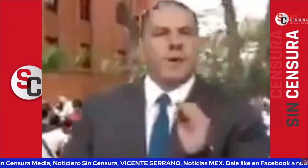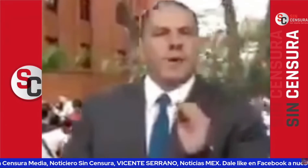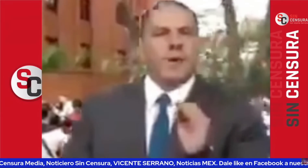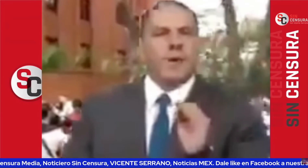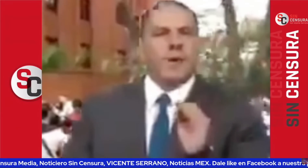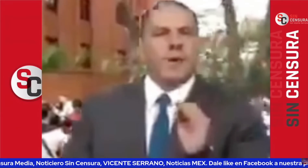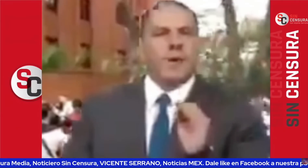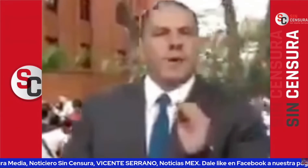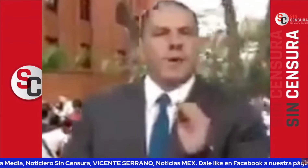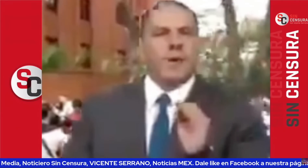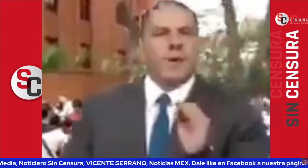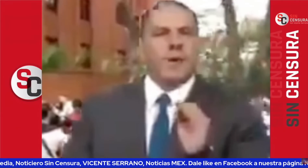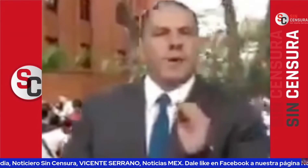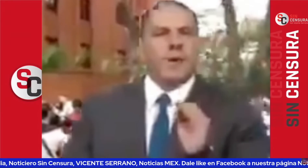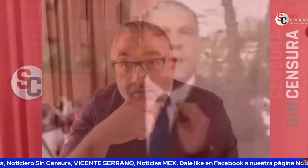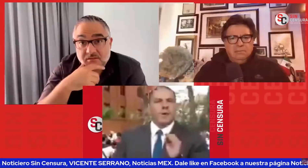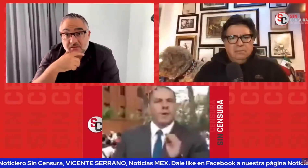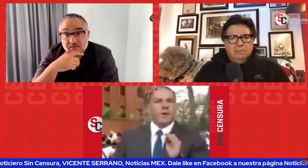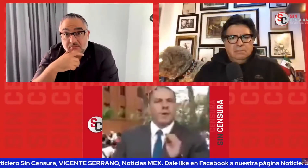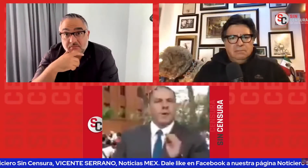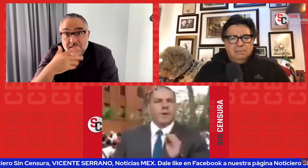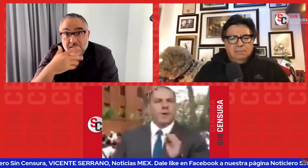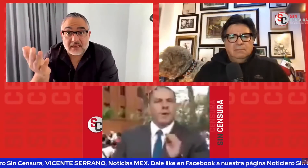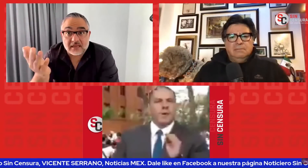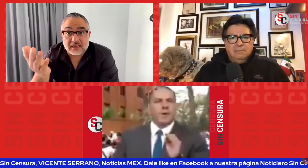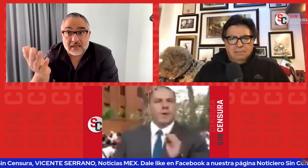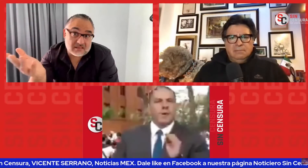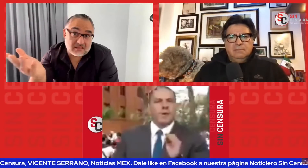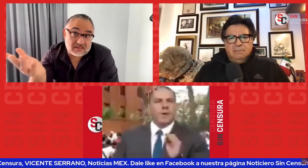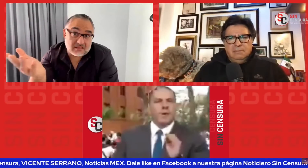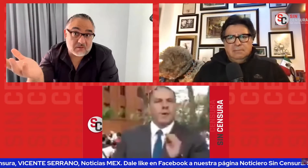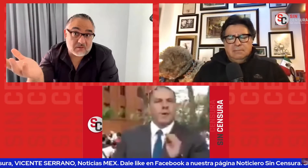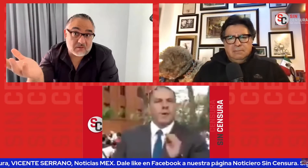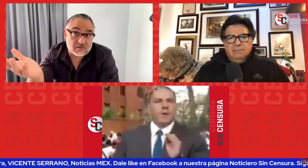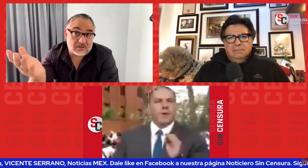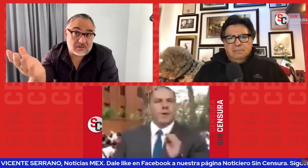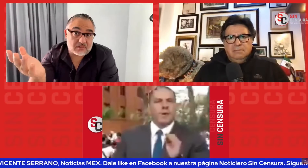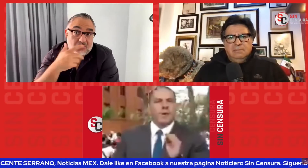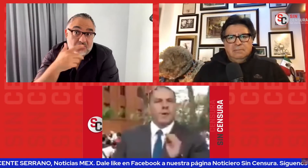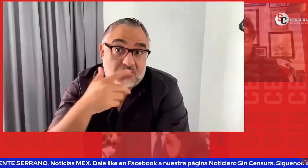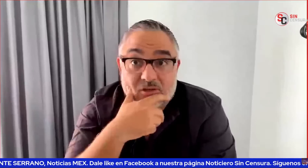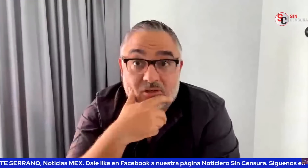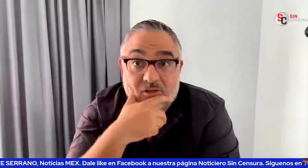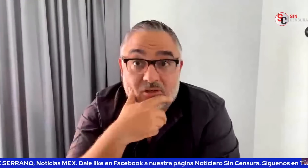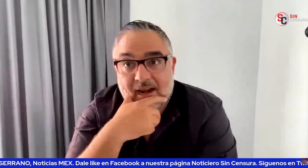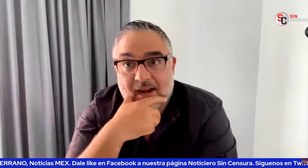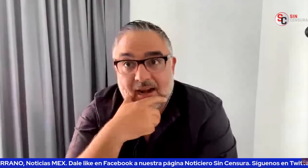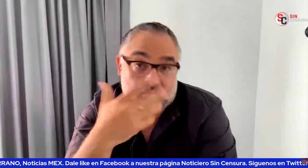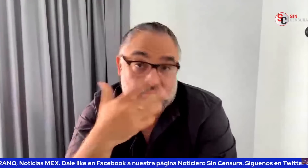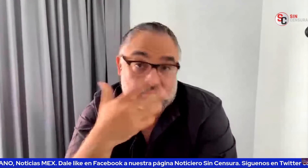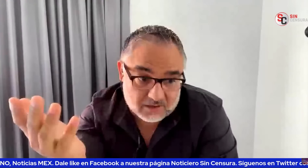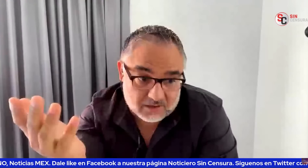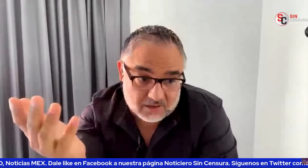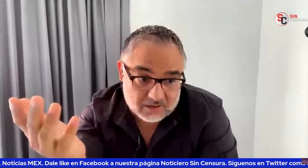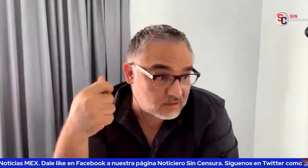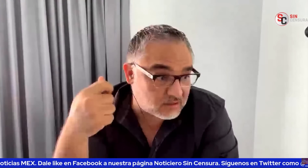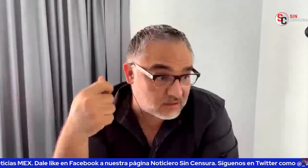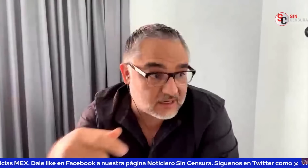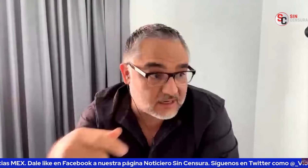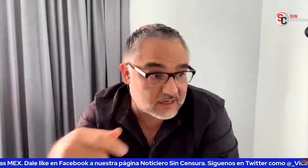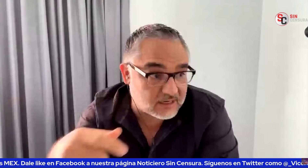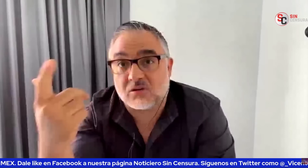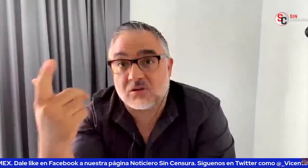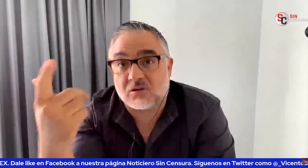Pues ya pasaron 4 años de que llegó Andrés Manuel López Obrador y no nos hemos ido al carajo, al contrario, el peso